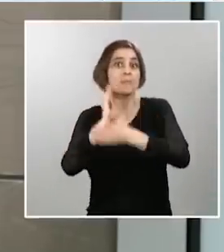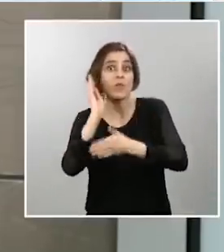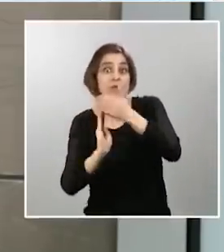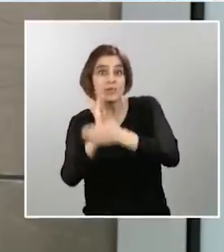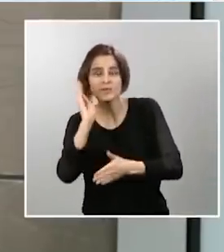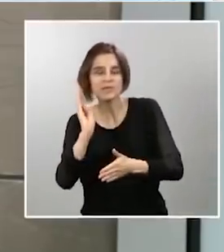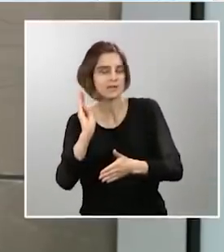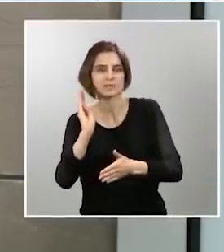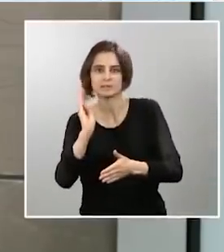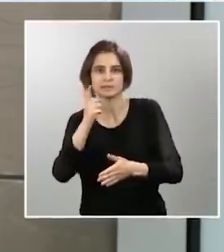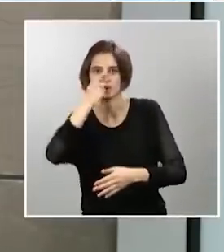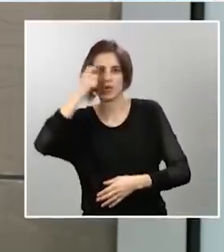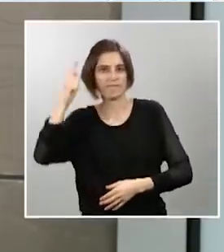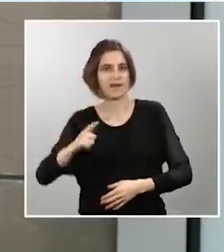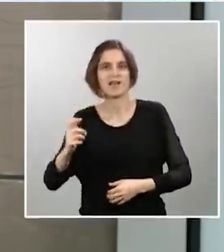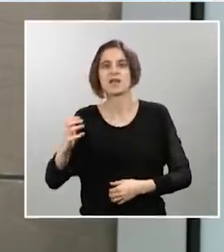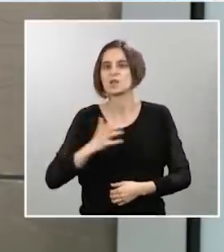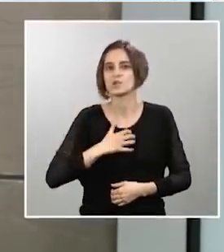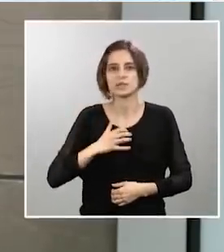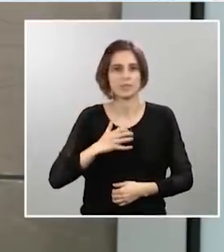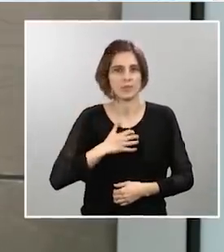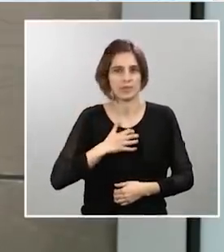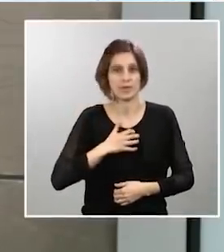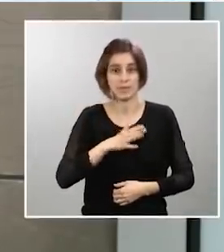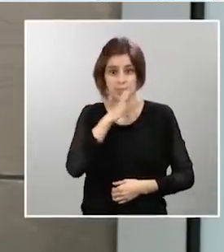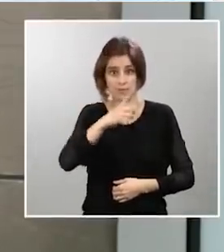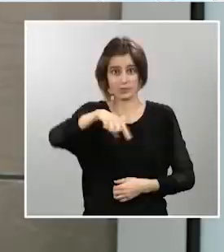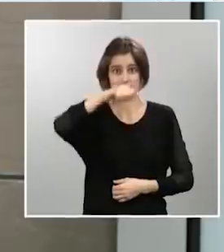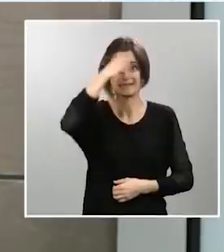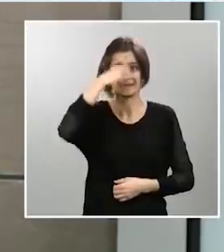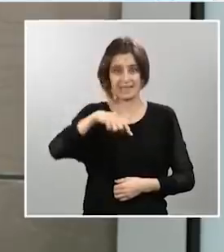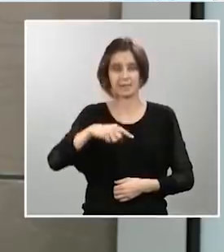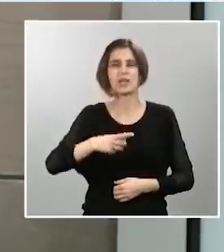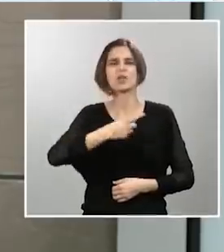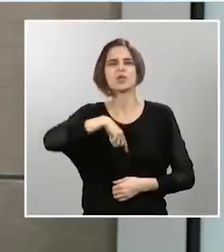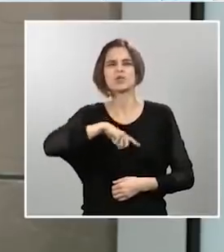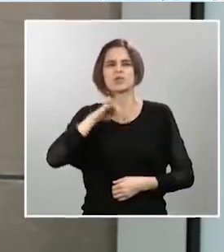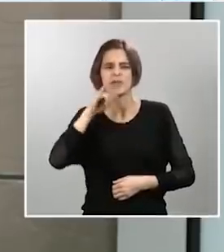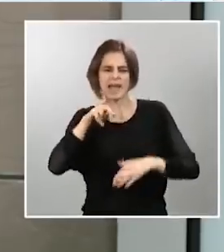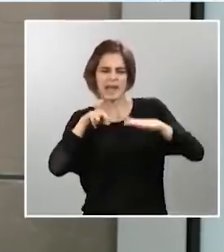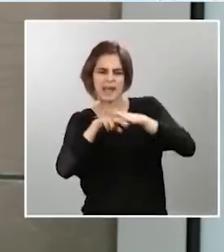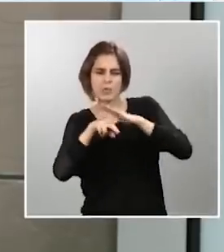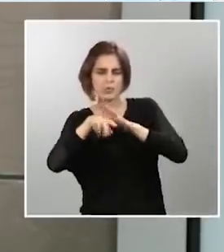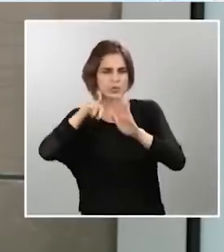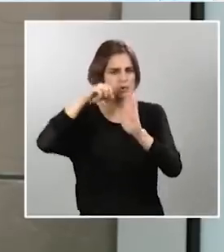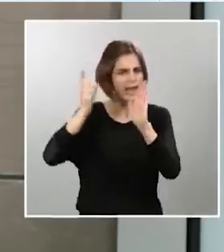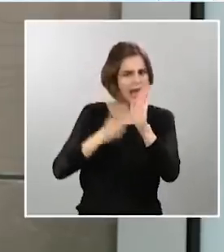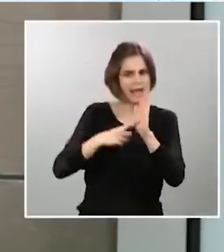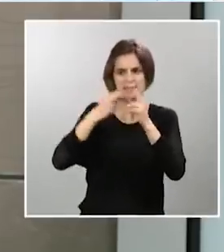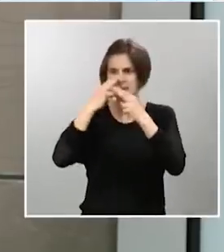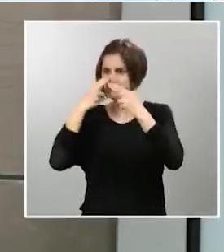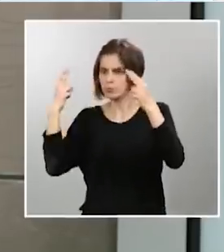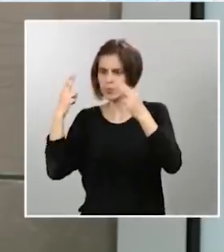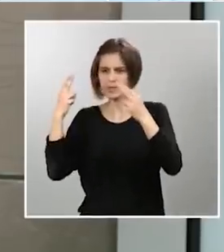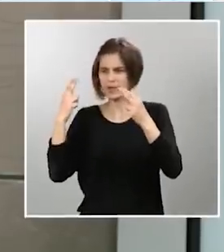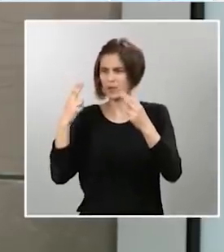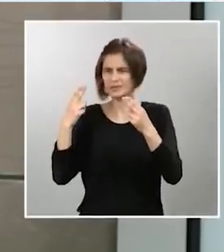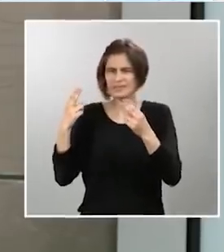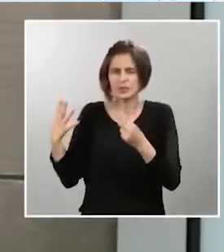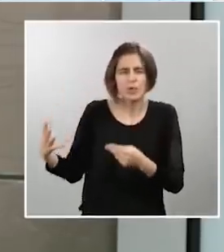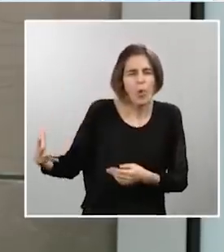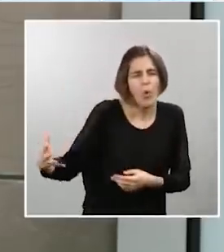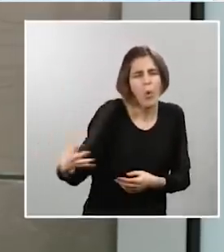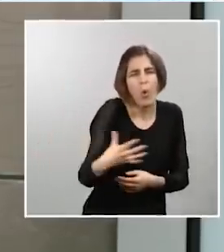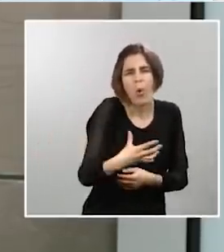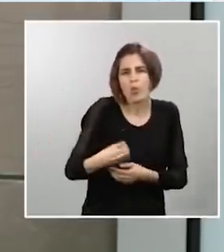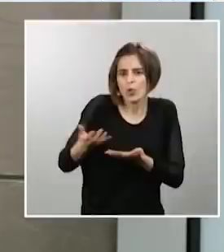ponerlos bajo cuarentena, y por lo tanto también se van a recuperar de forma más o menos rápida. Y luego está el caso de España, en donde vamos a sufrir como mínimo